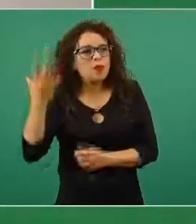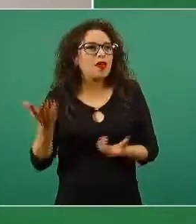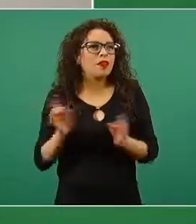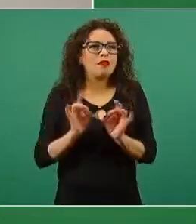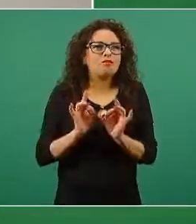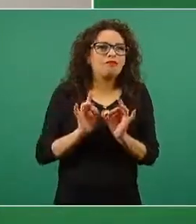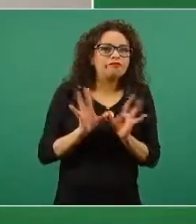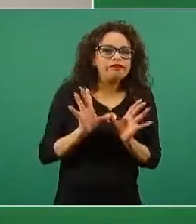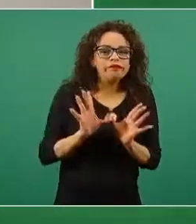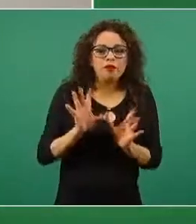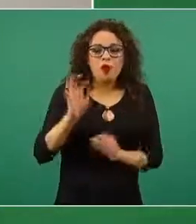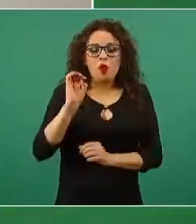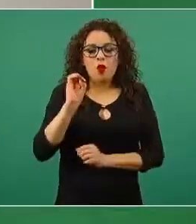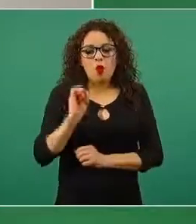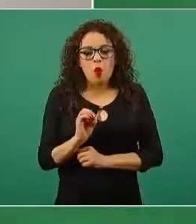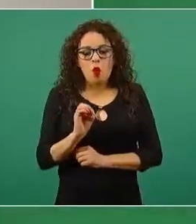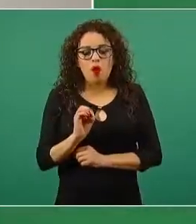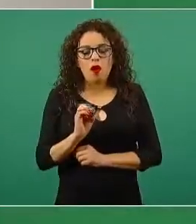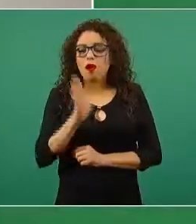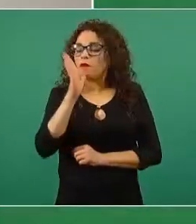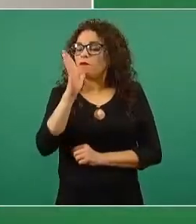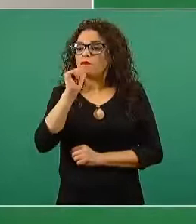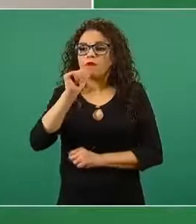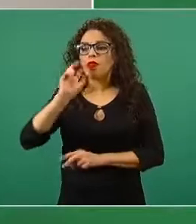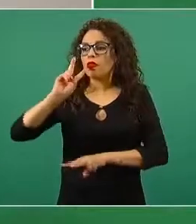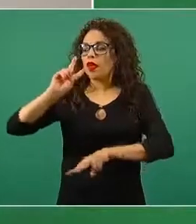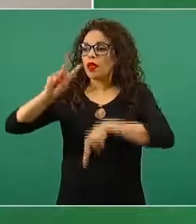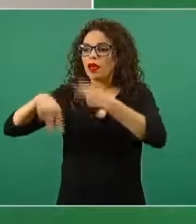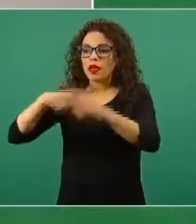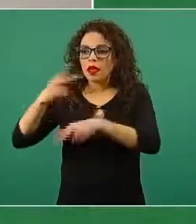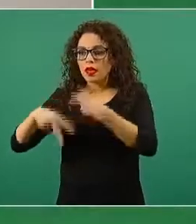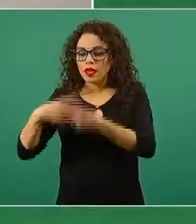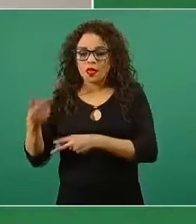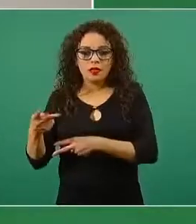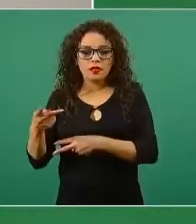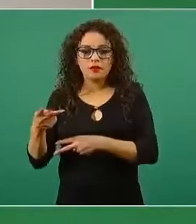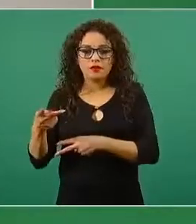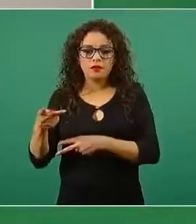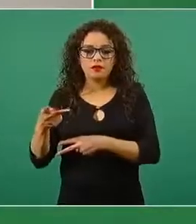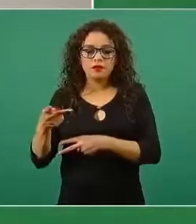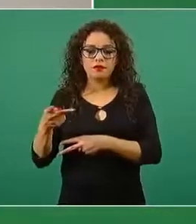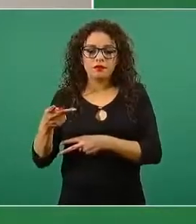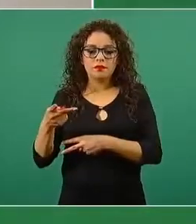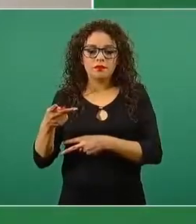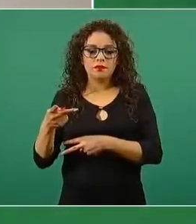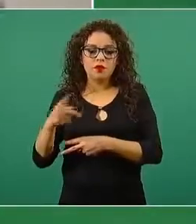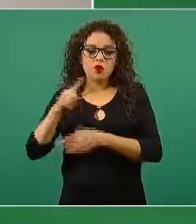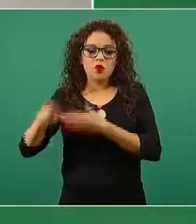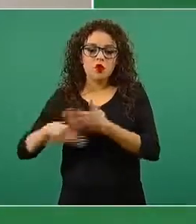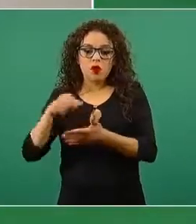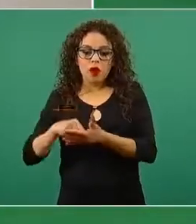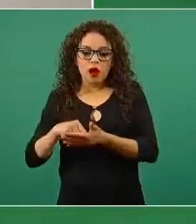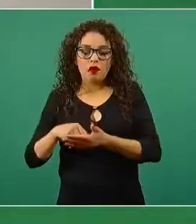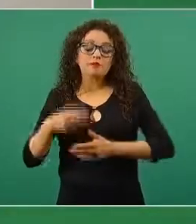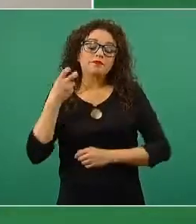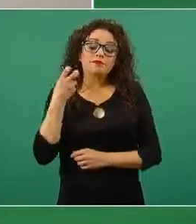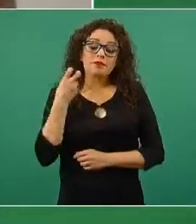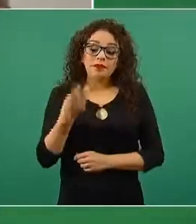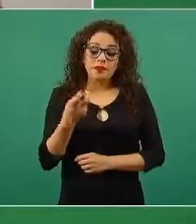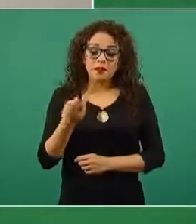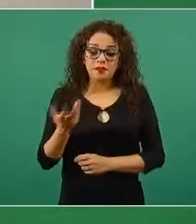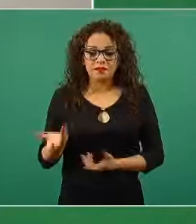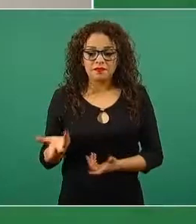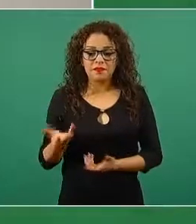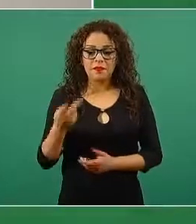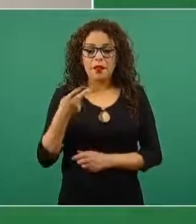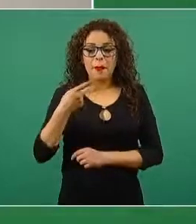problemas para acudir en otras ocasiones, y a pesar de que lo ideal